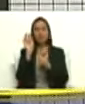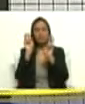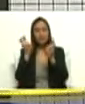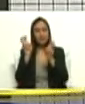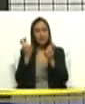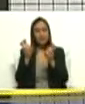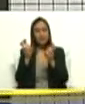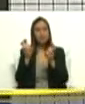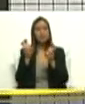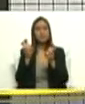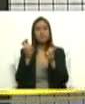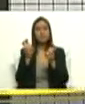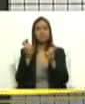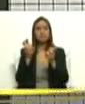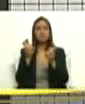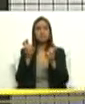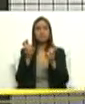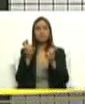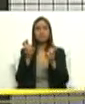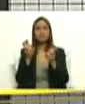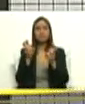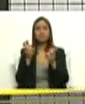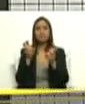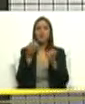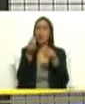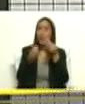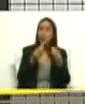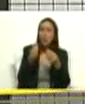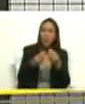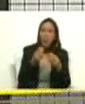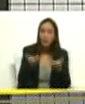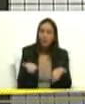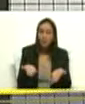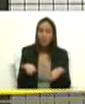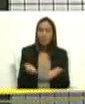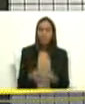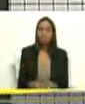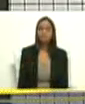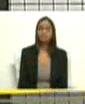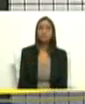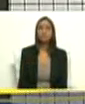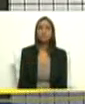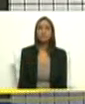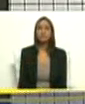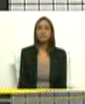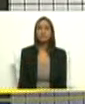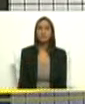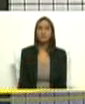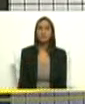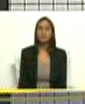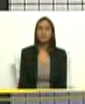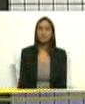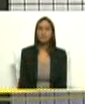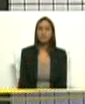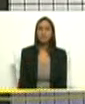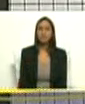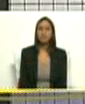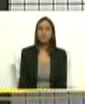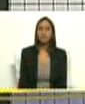de la táctica la estrategia toda la